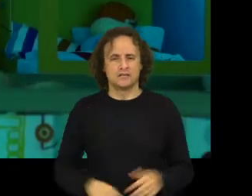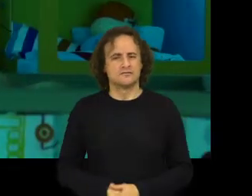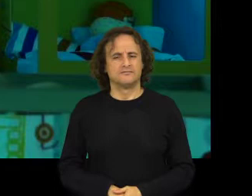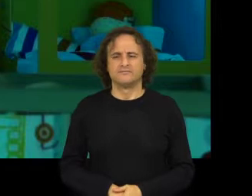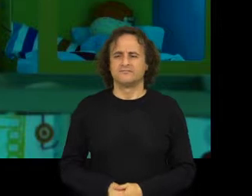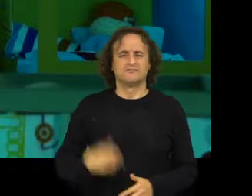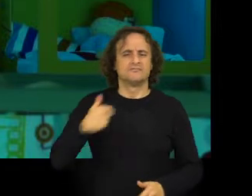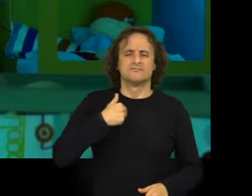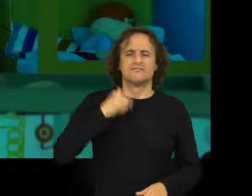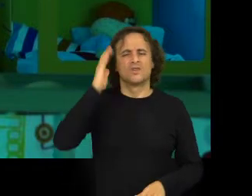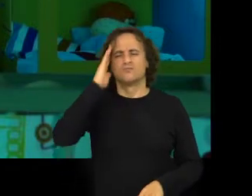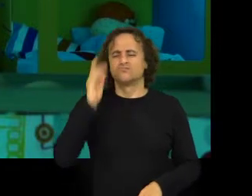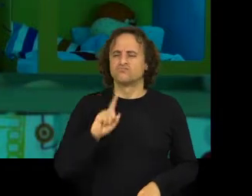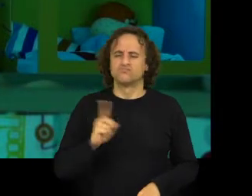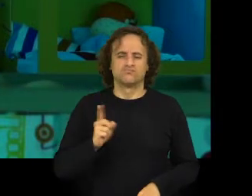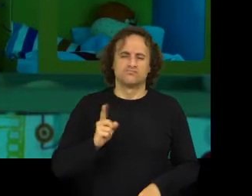Ai,